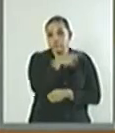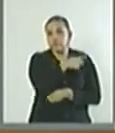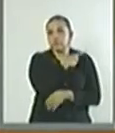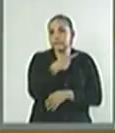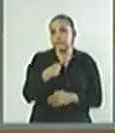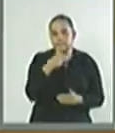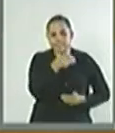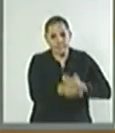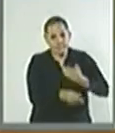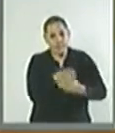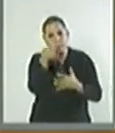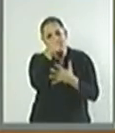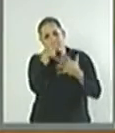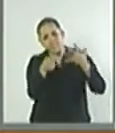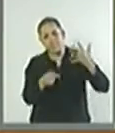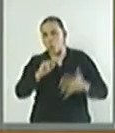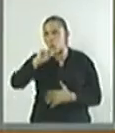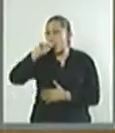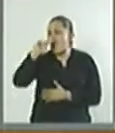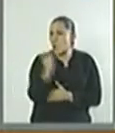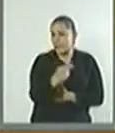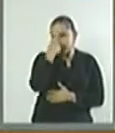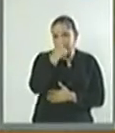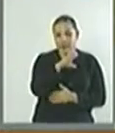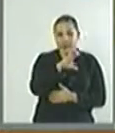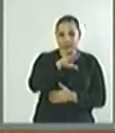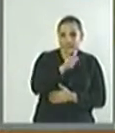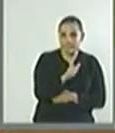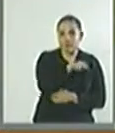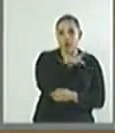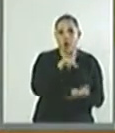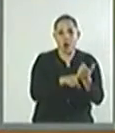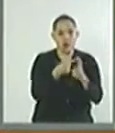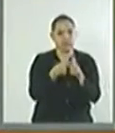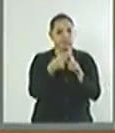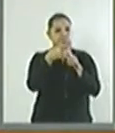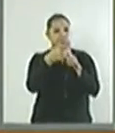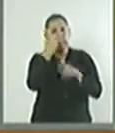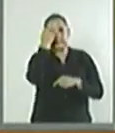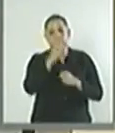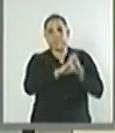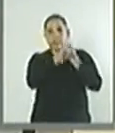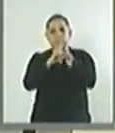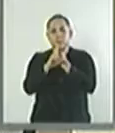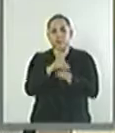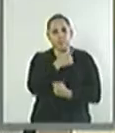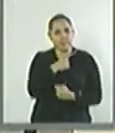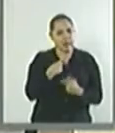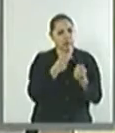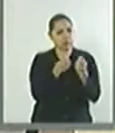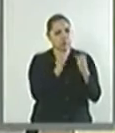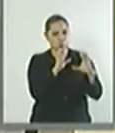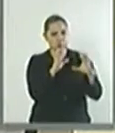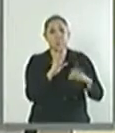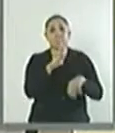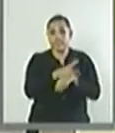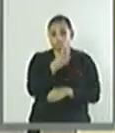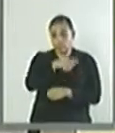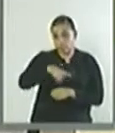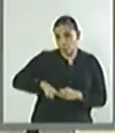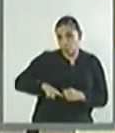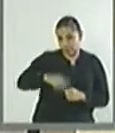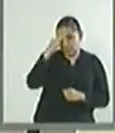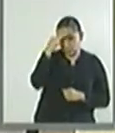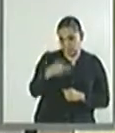para combatir el cambio climático y sus efectos. En este tenor, el Estado mexicano aprobó un conjunto de leyes